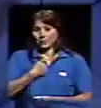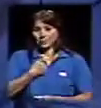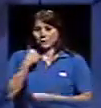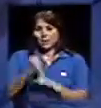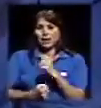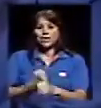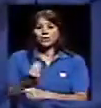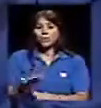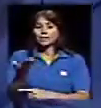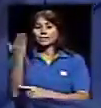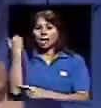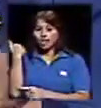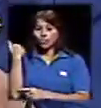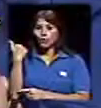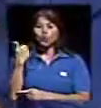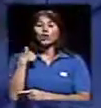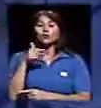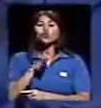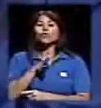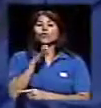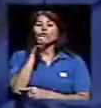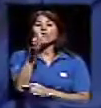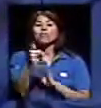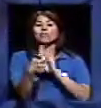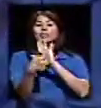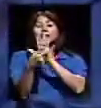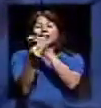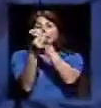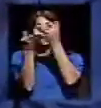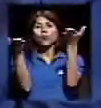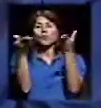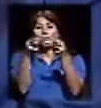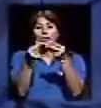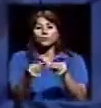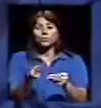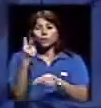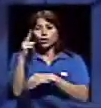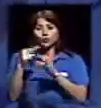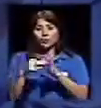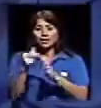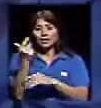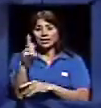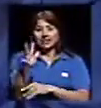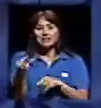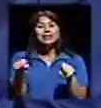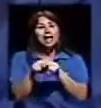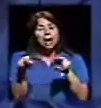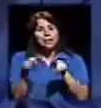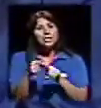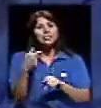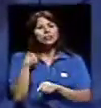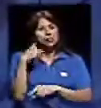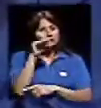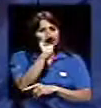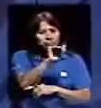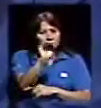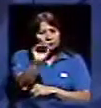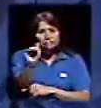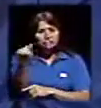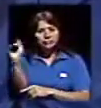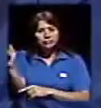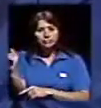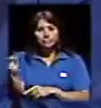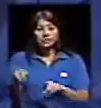cuando fui a presentar el informe del presupuesto del 2013, también hice un llamado a estos temas. Sin embargo,